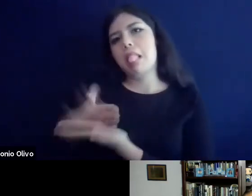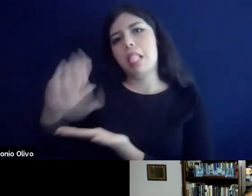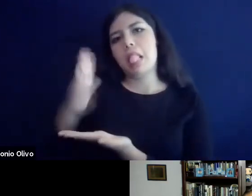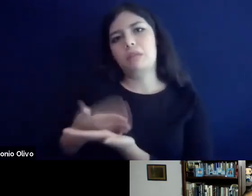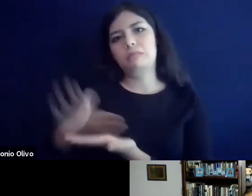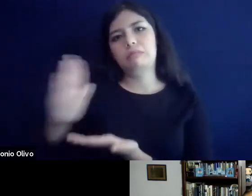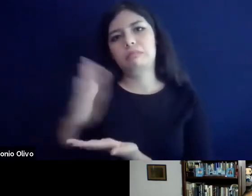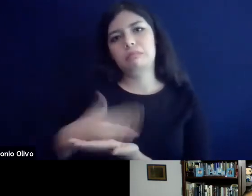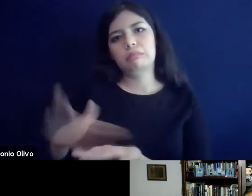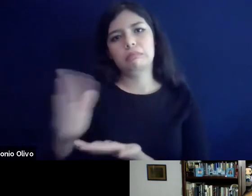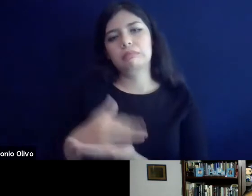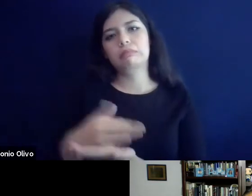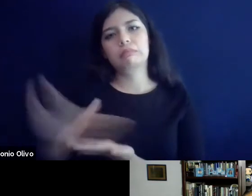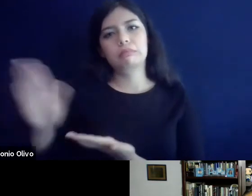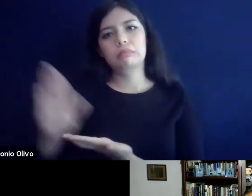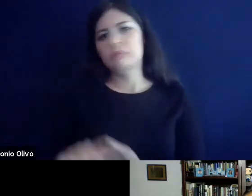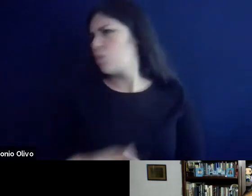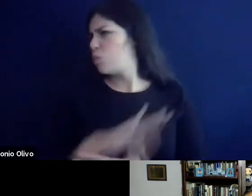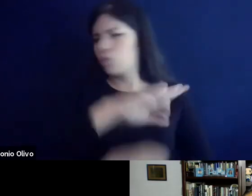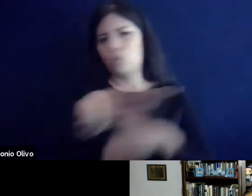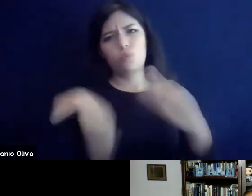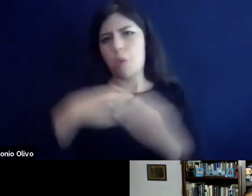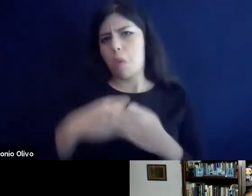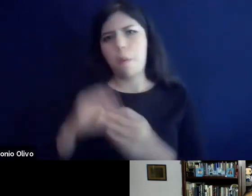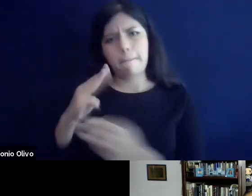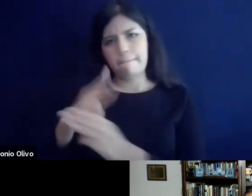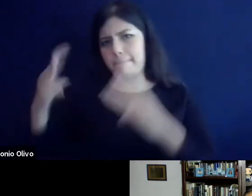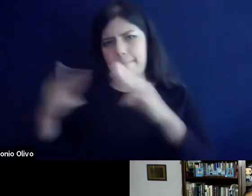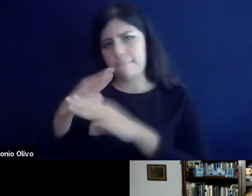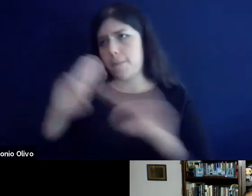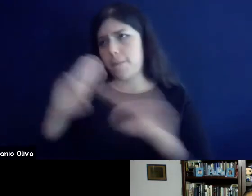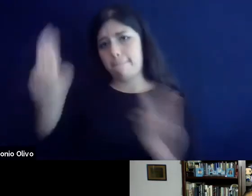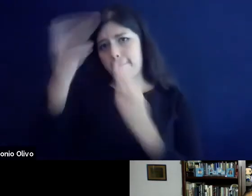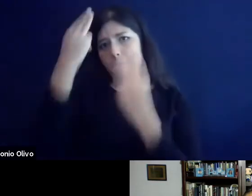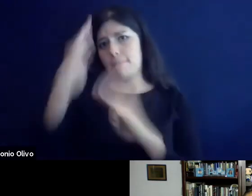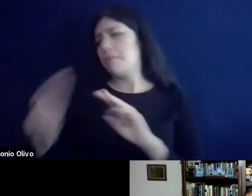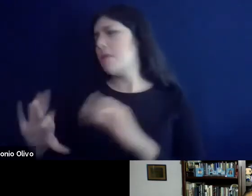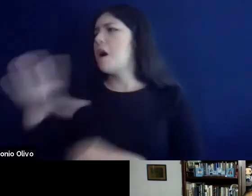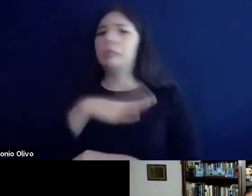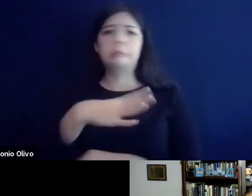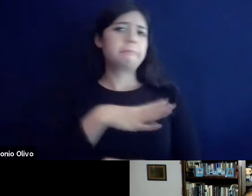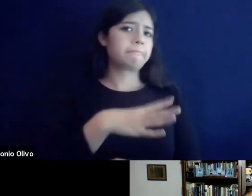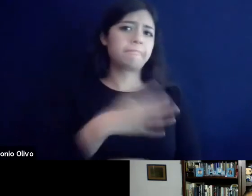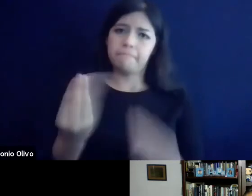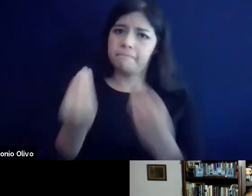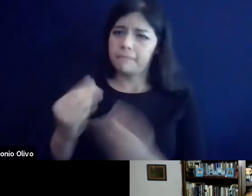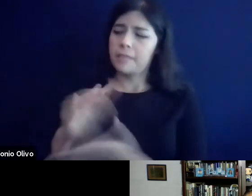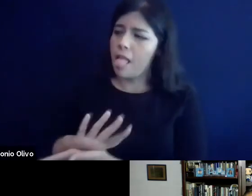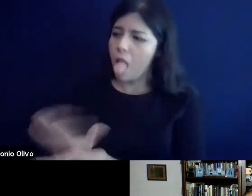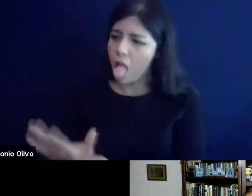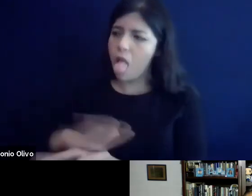y en todas las partes del mundo. O sea, hablar de contextos ideales es como lo he aprendido con el doctor, es